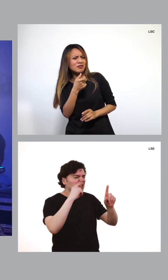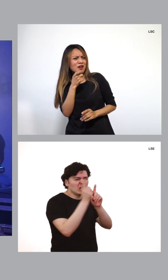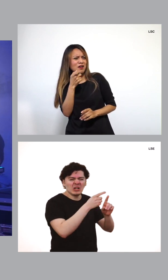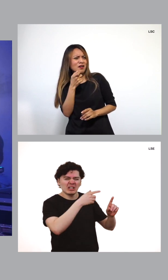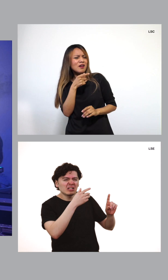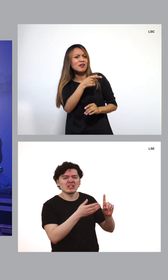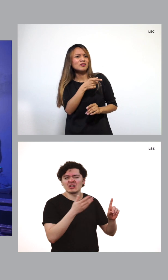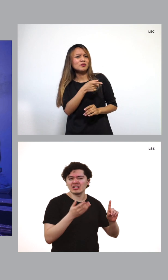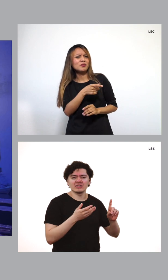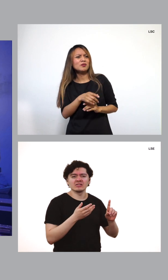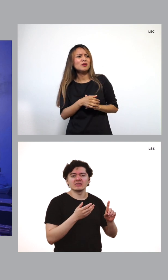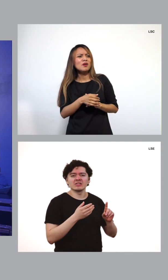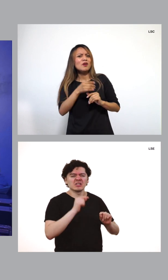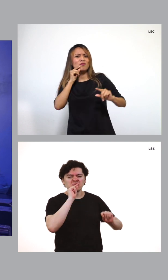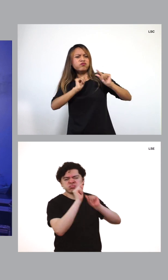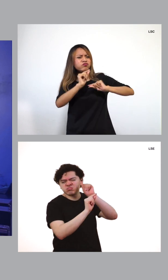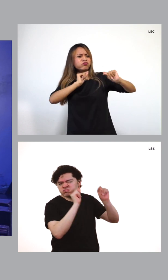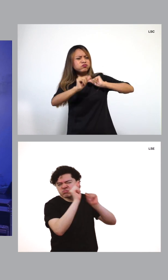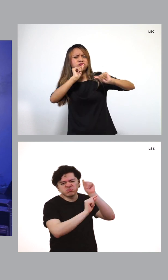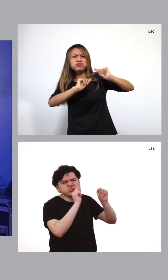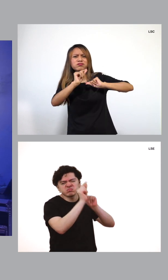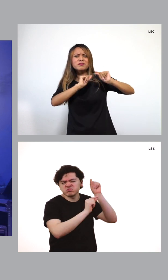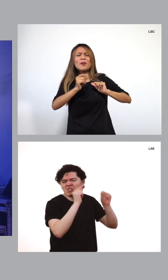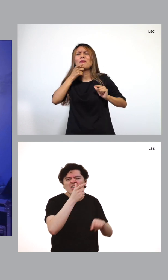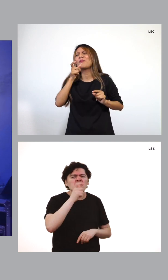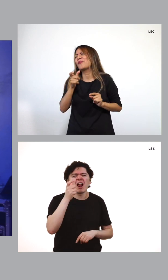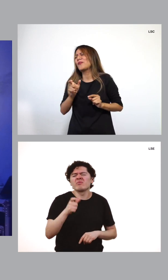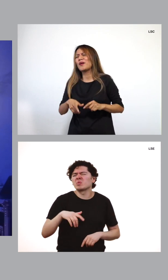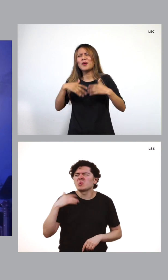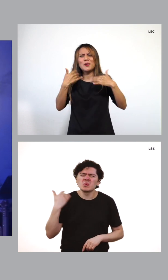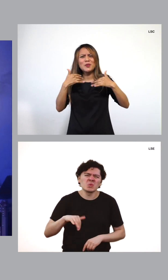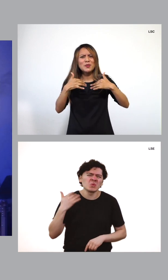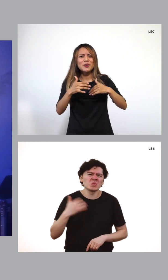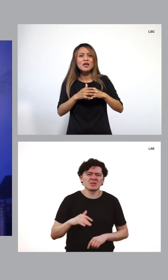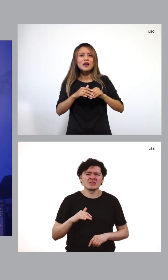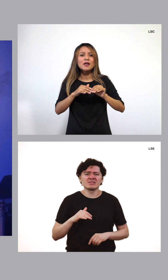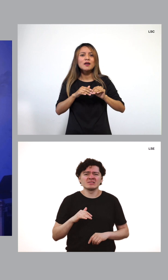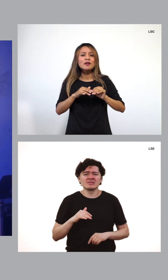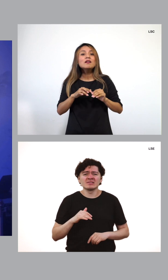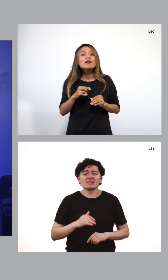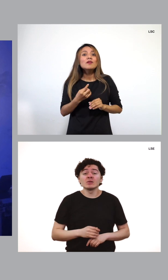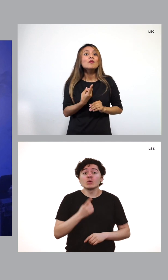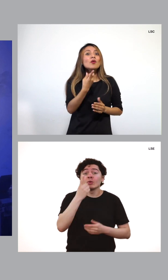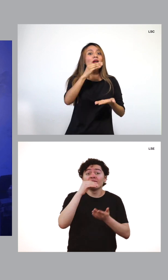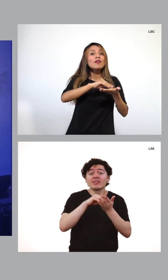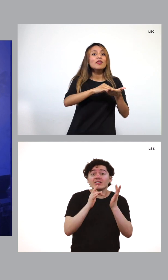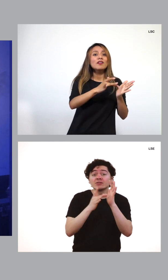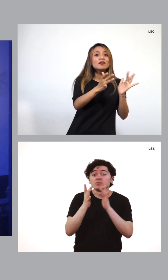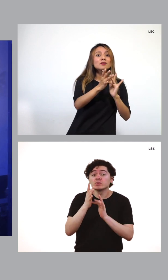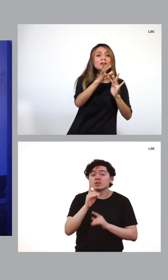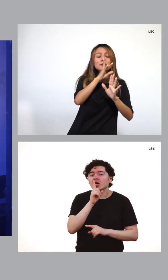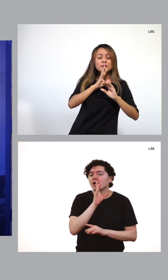obra de Dios, empezaron a insultarle, empezaron a decir cualquier barbaridad, pero el que defendía no